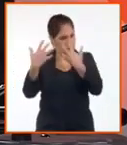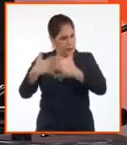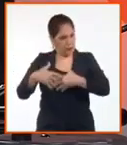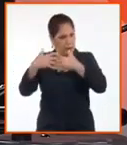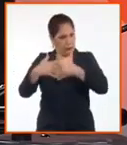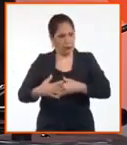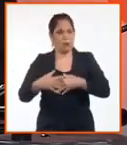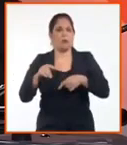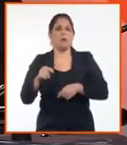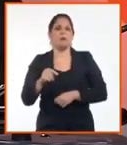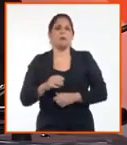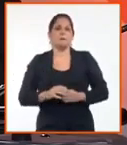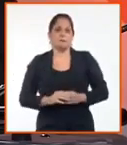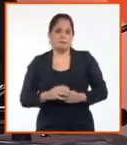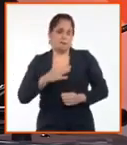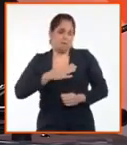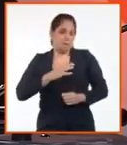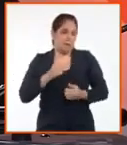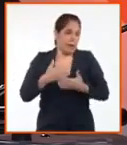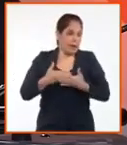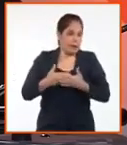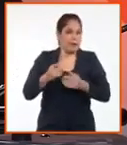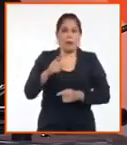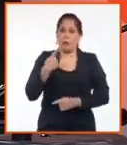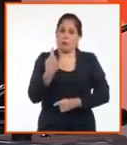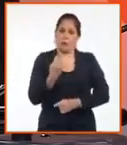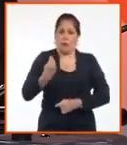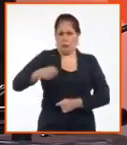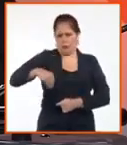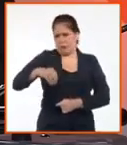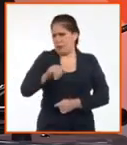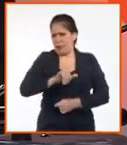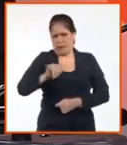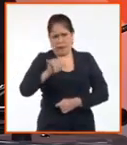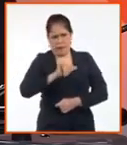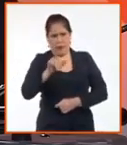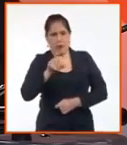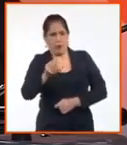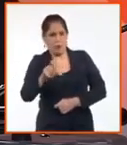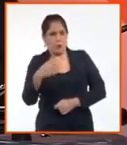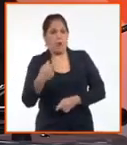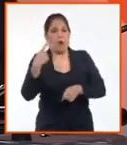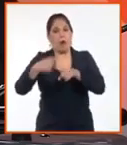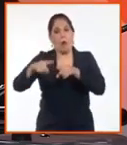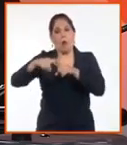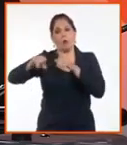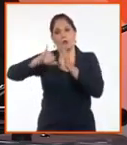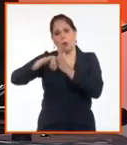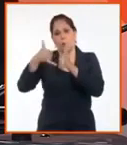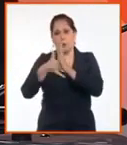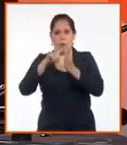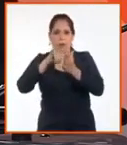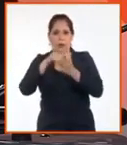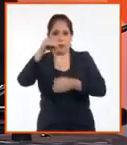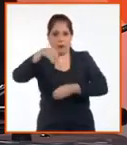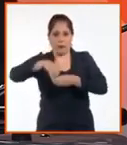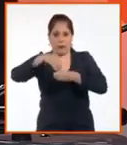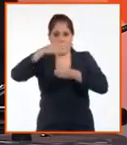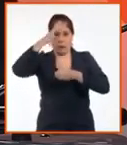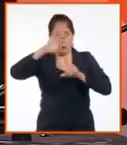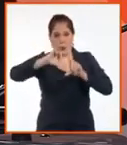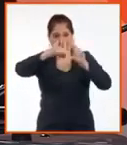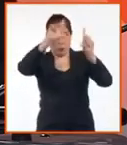cuba pharma y por supuesto también aprovecharemos al espacio en los aumentos finales para hablar de otros proyectos en los que está involucrado nuestra